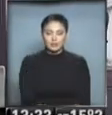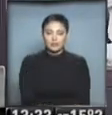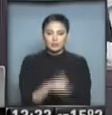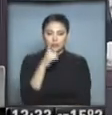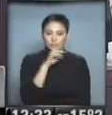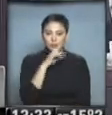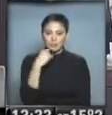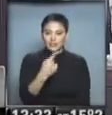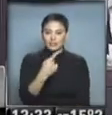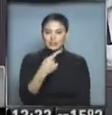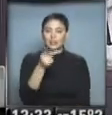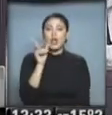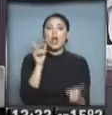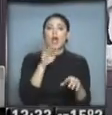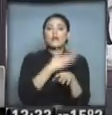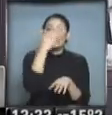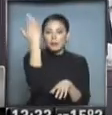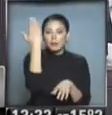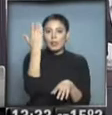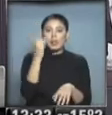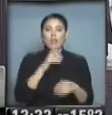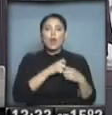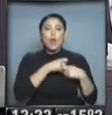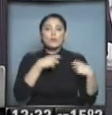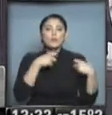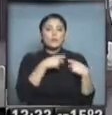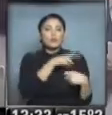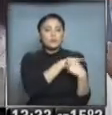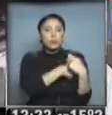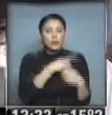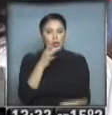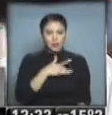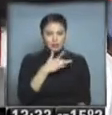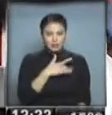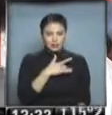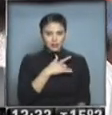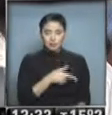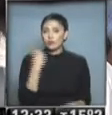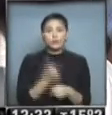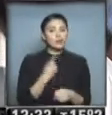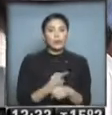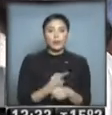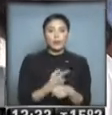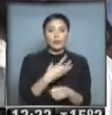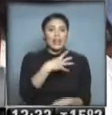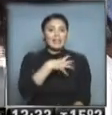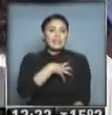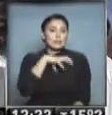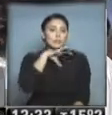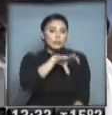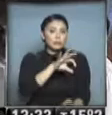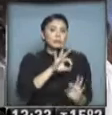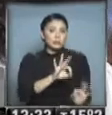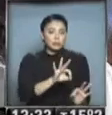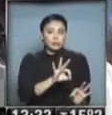enfermedad del músculo cardíaco que cursan con hipertensión pulmonar no tienen la posibilidad de un trasplante cardíaco sino